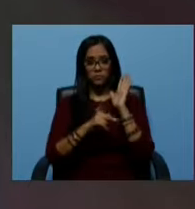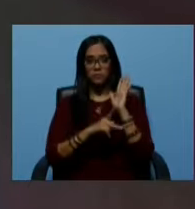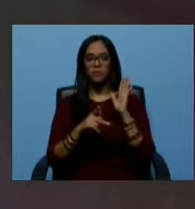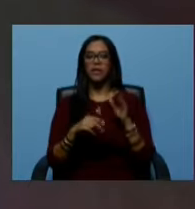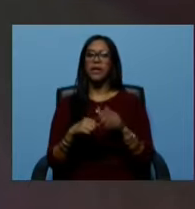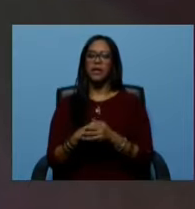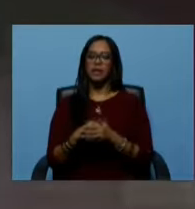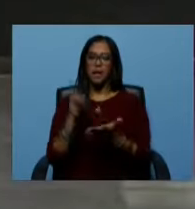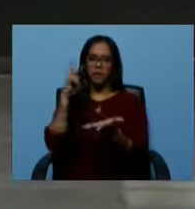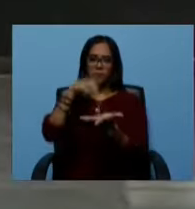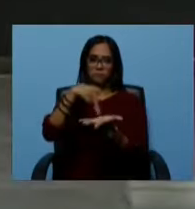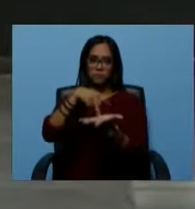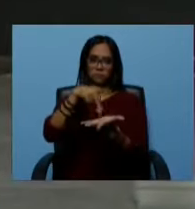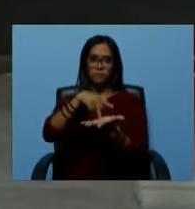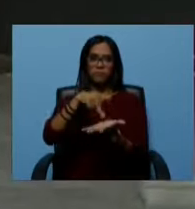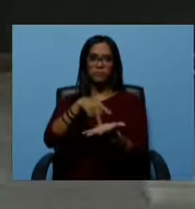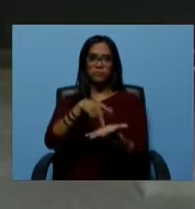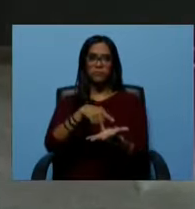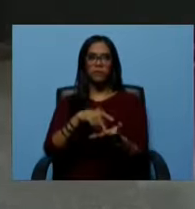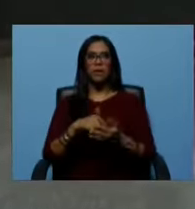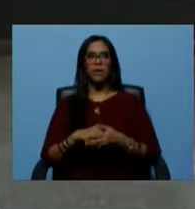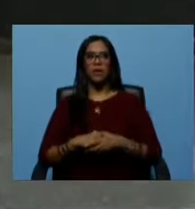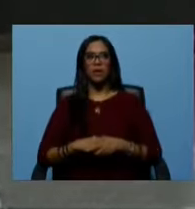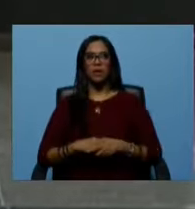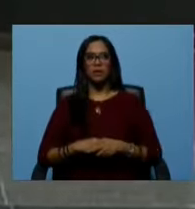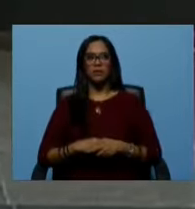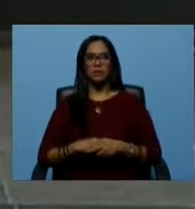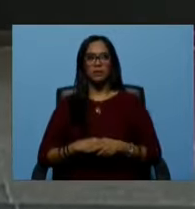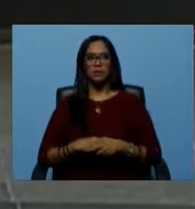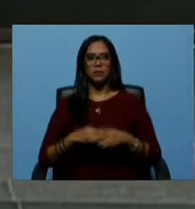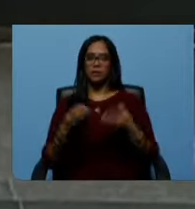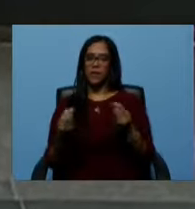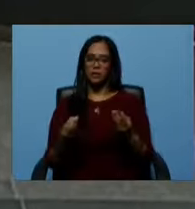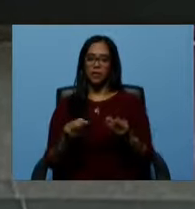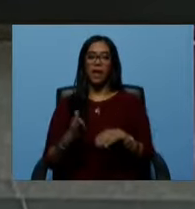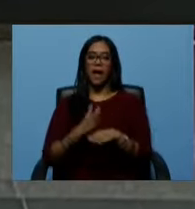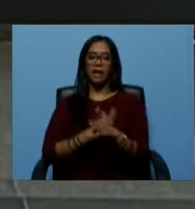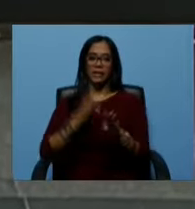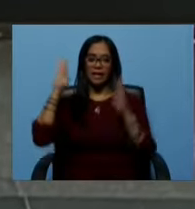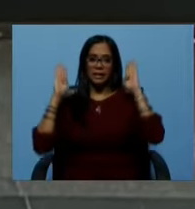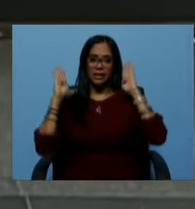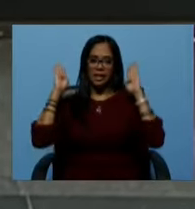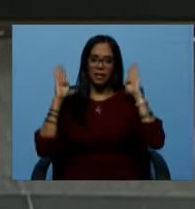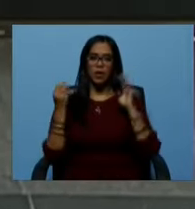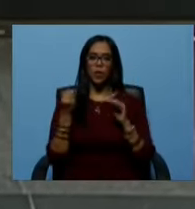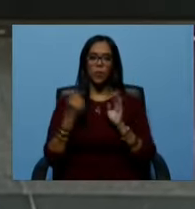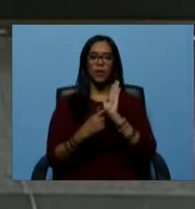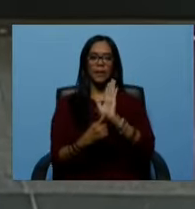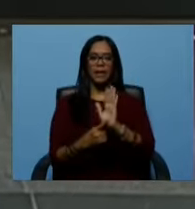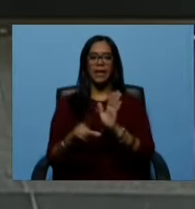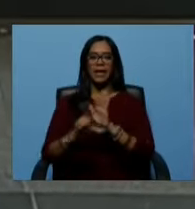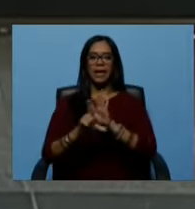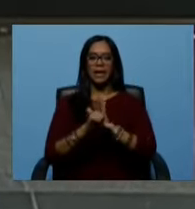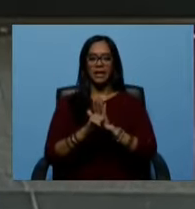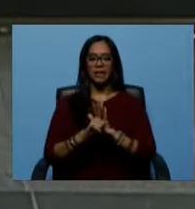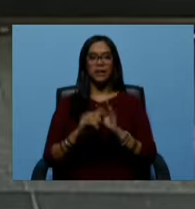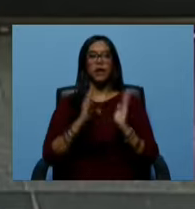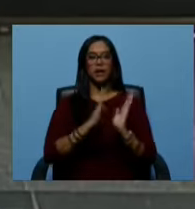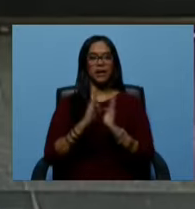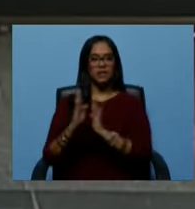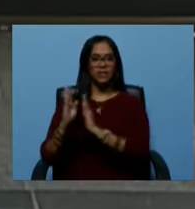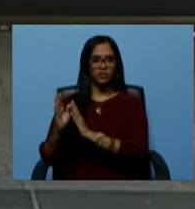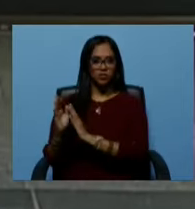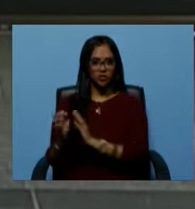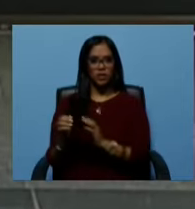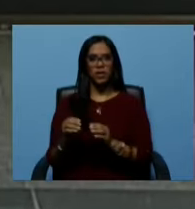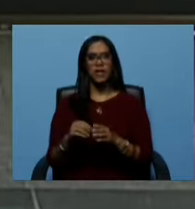comparecencias por parte de tanto ex candidatos como los representantes legales de las organizaciones con fines políticos, tal